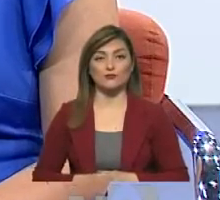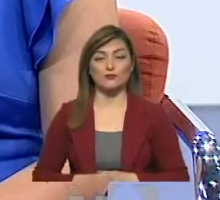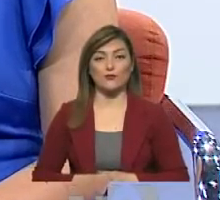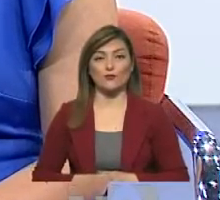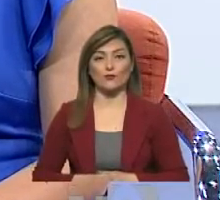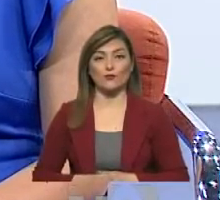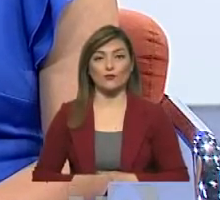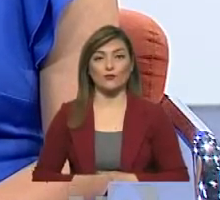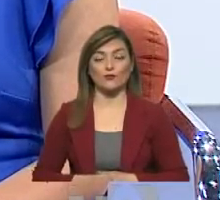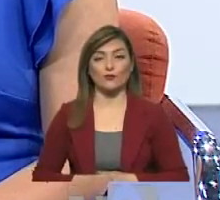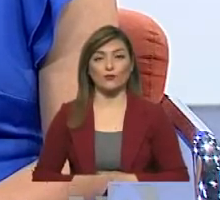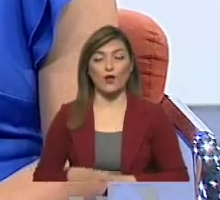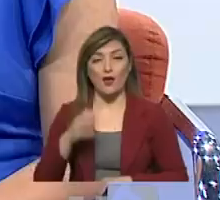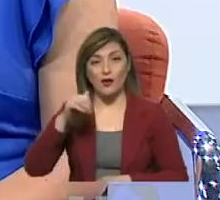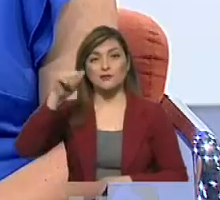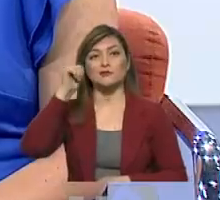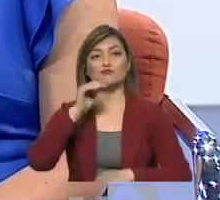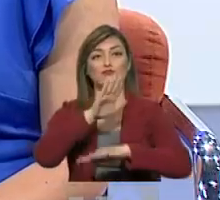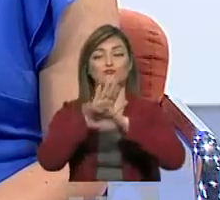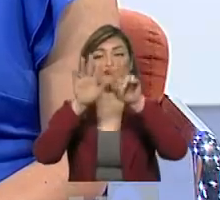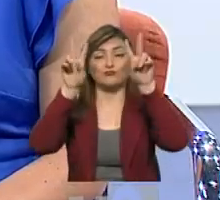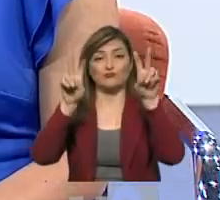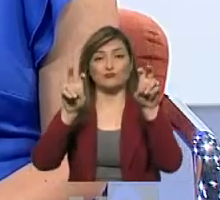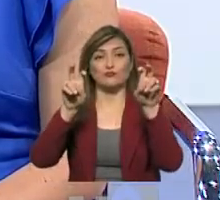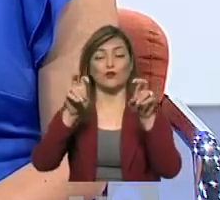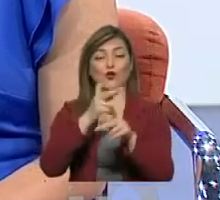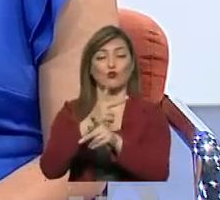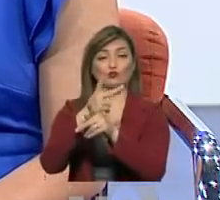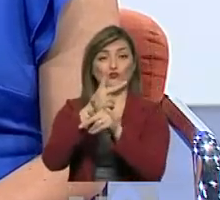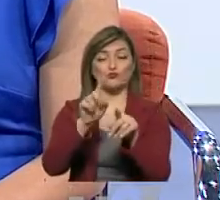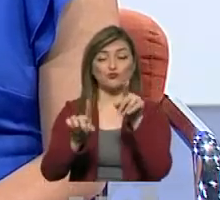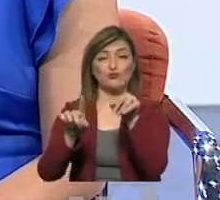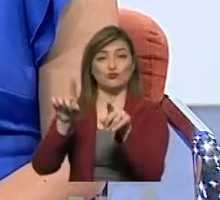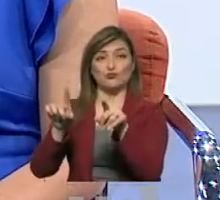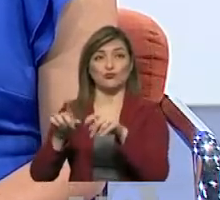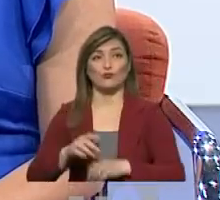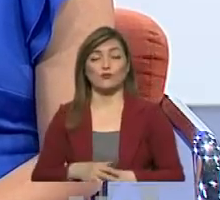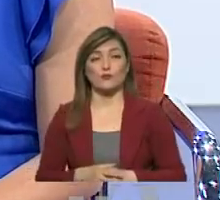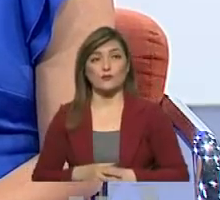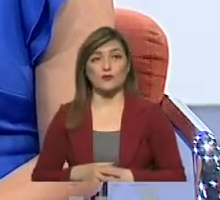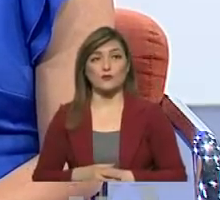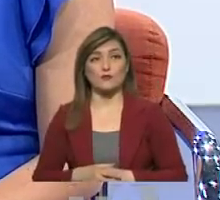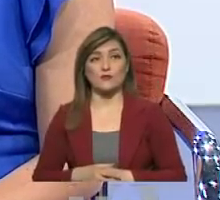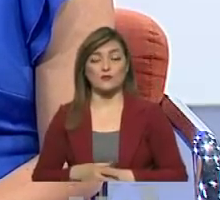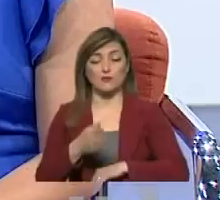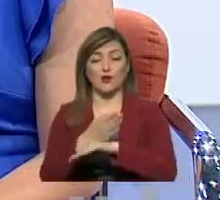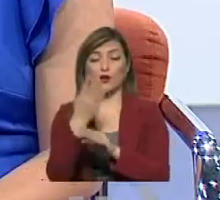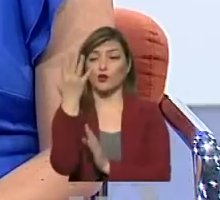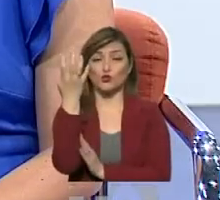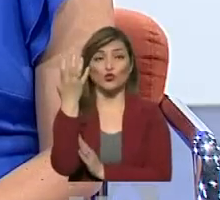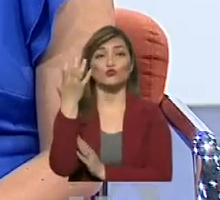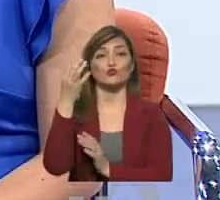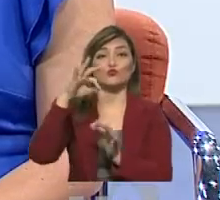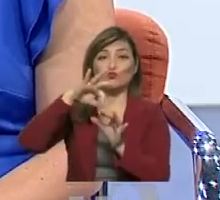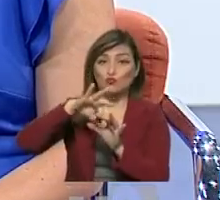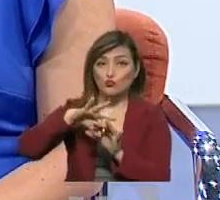la atención el día de ayer es la posición que tuvieron los concejales. Si bien es cierto, obtuvieron estos 14 votos